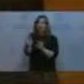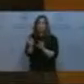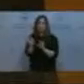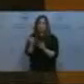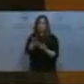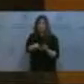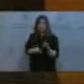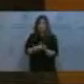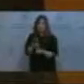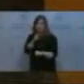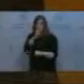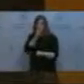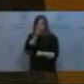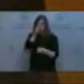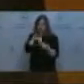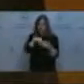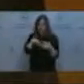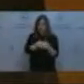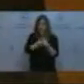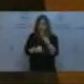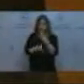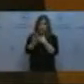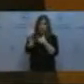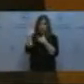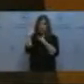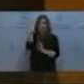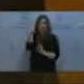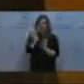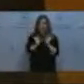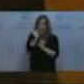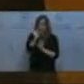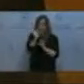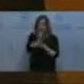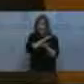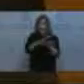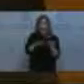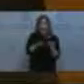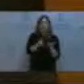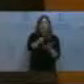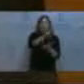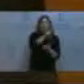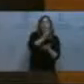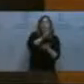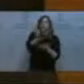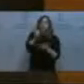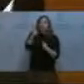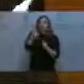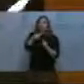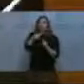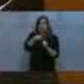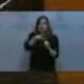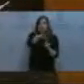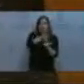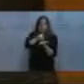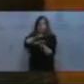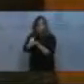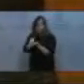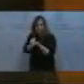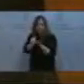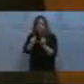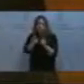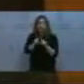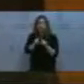en el año 2016, con tasa gratuita a grandes productores, se recogieron 321 toneladas de residuos